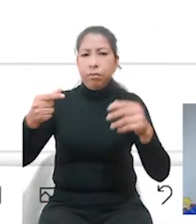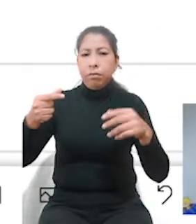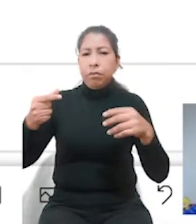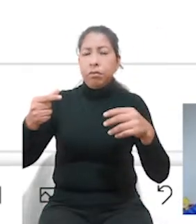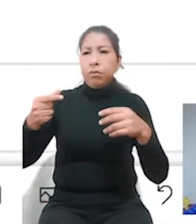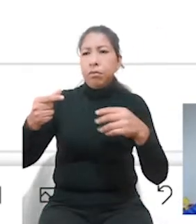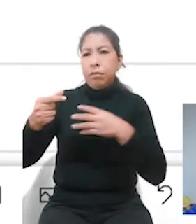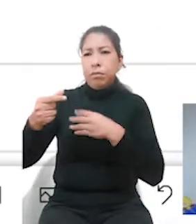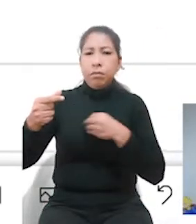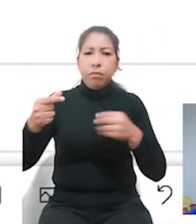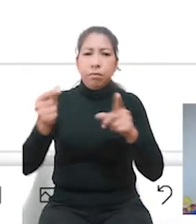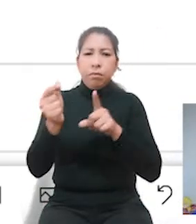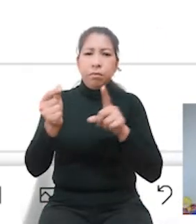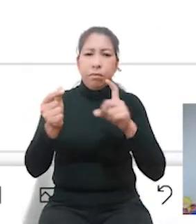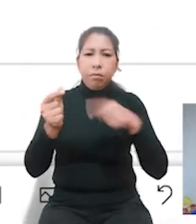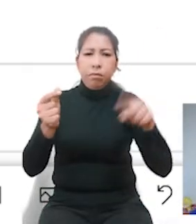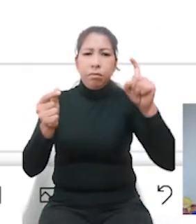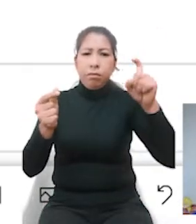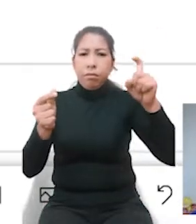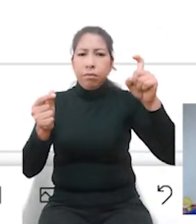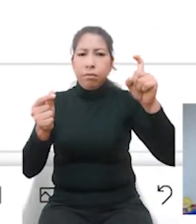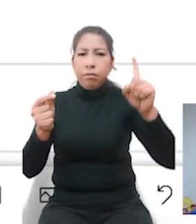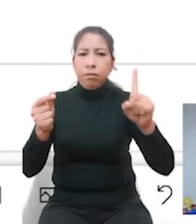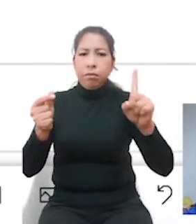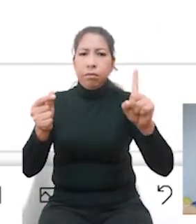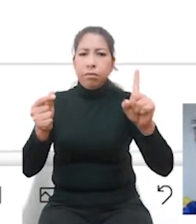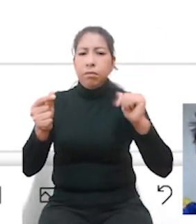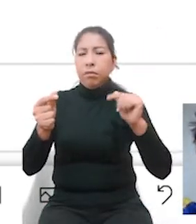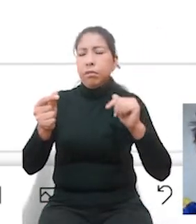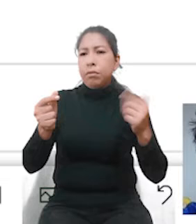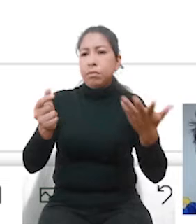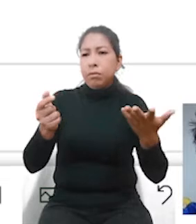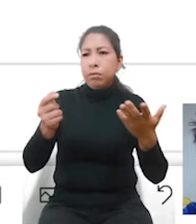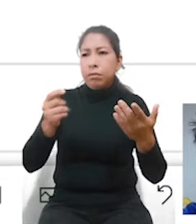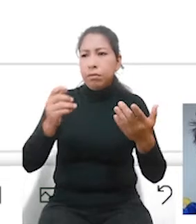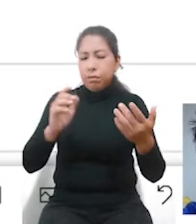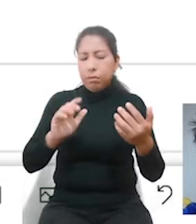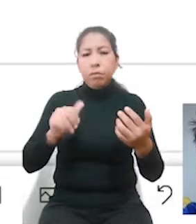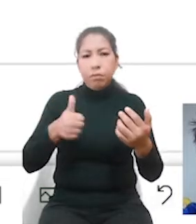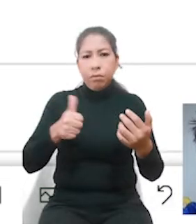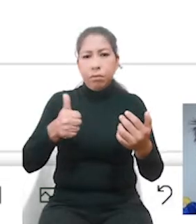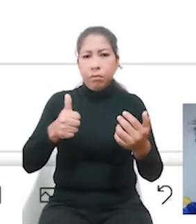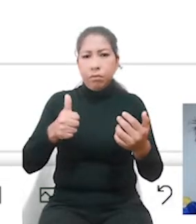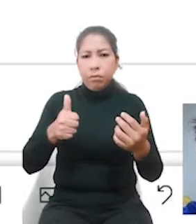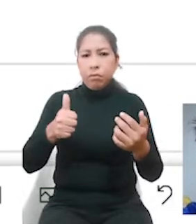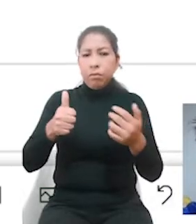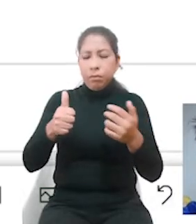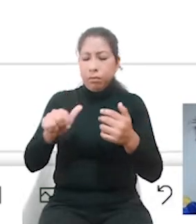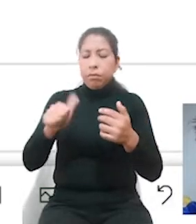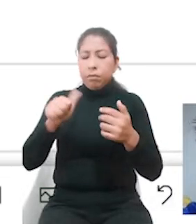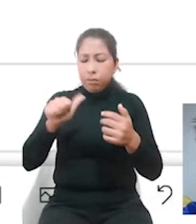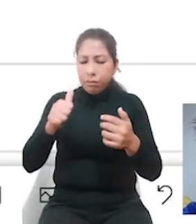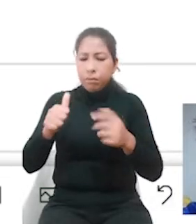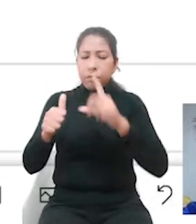y su exponente menos 1. Desarrollamos entonces la base sería 10